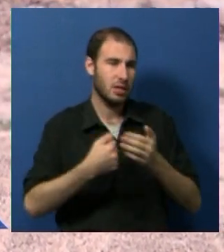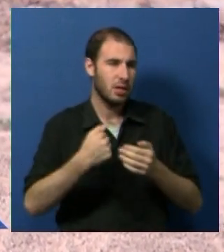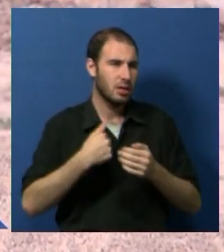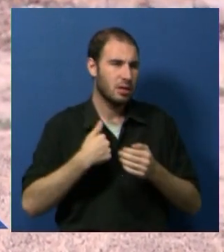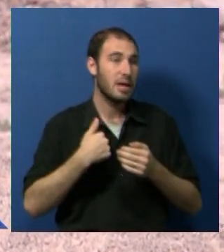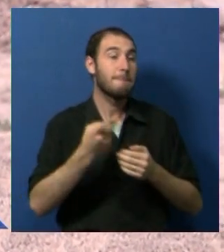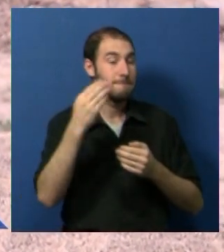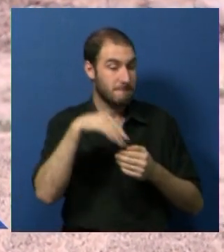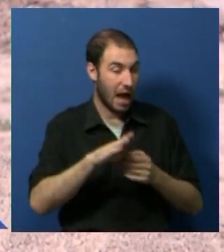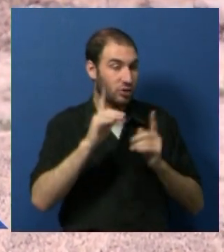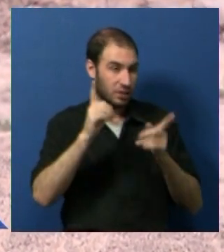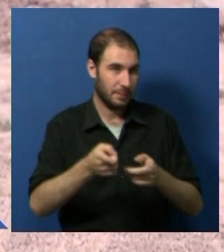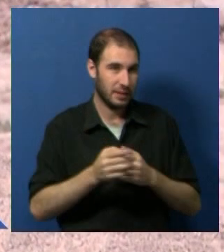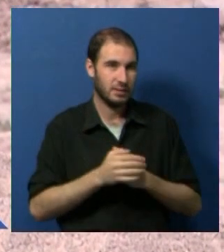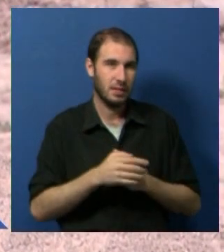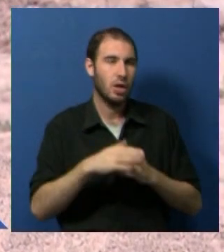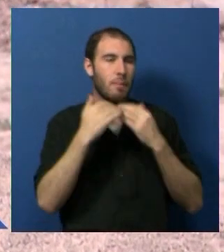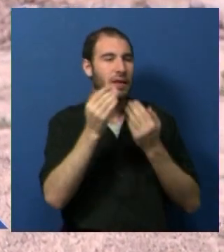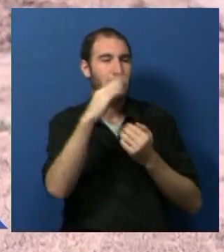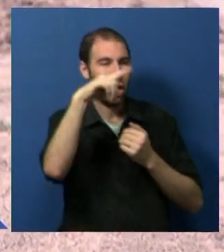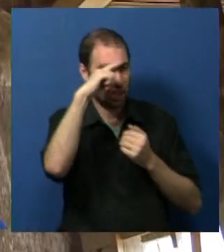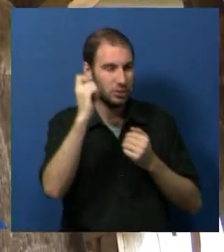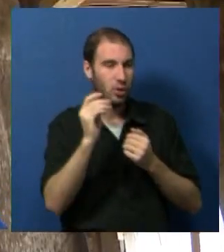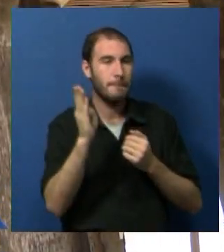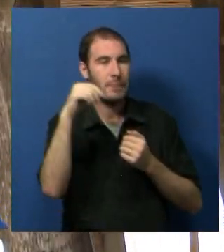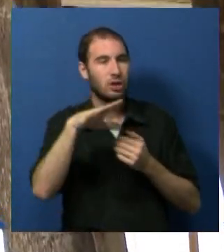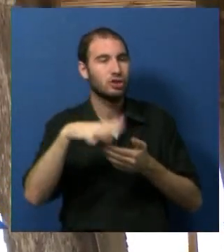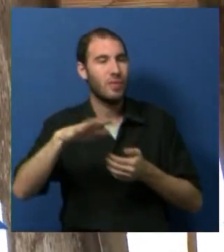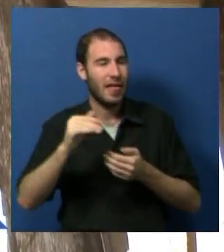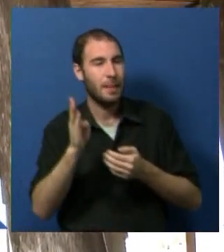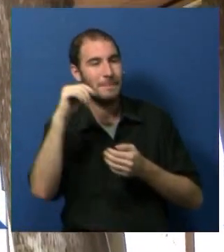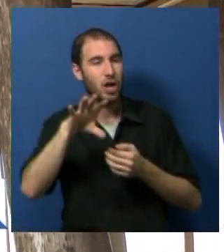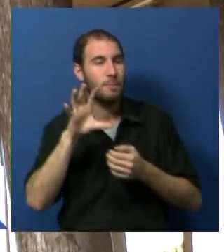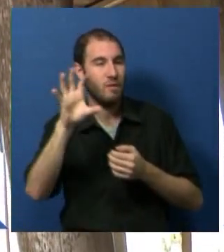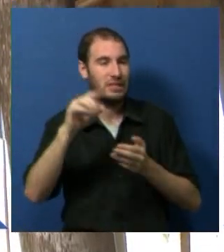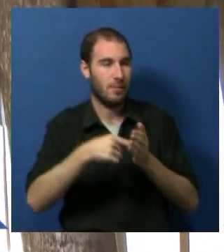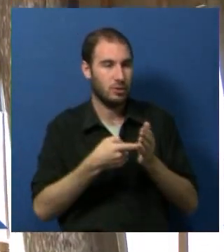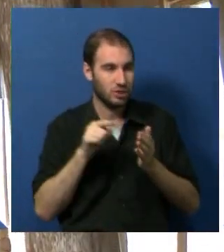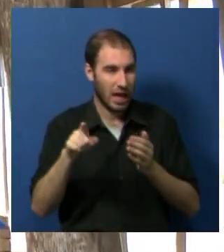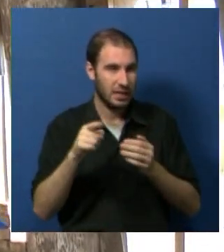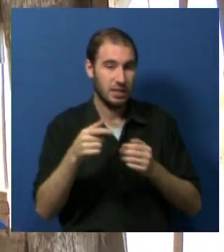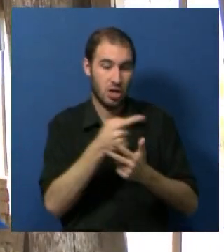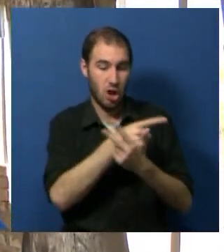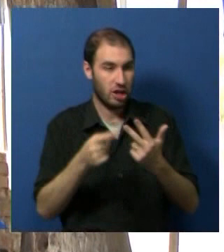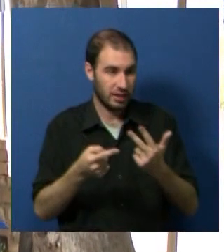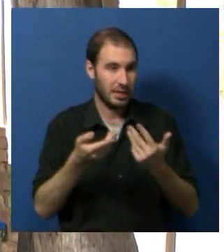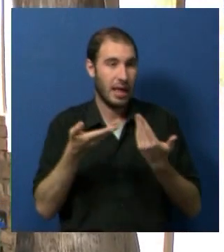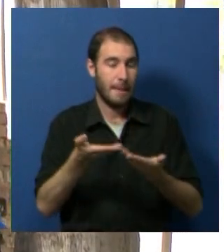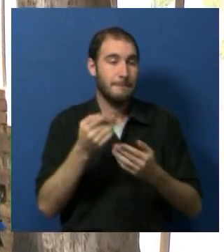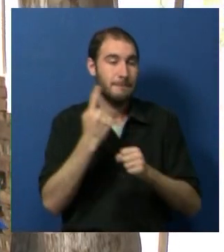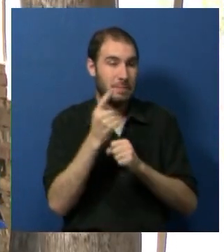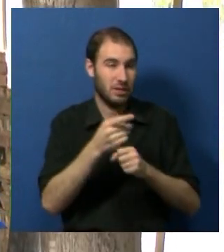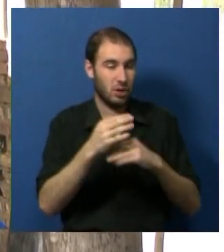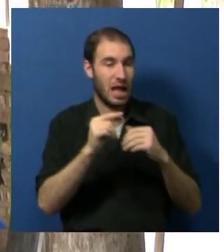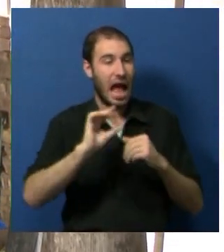los bancos, que más allá del Banco Nación, el Banco Ciudad y el Banco Provincia de Buenos Aires, que largan una primera